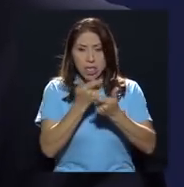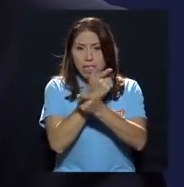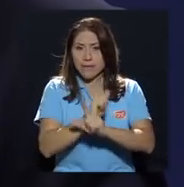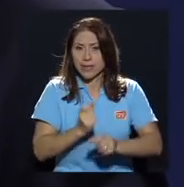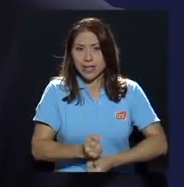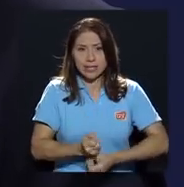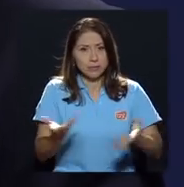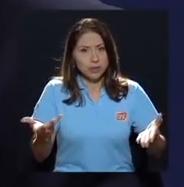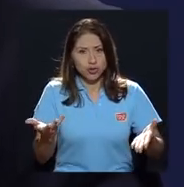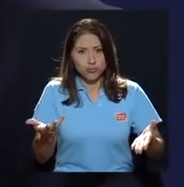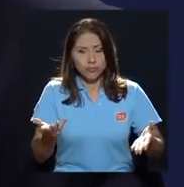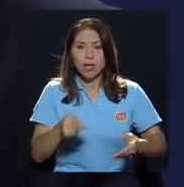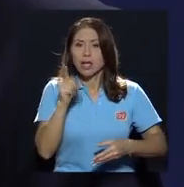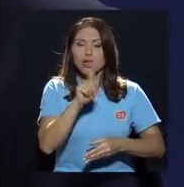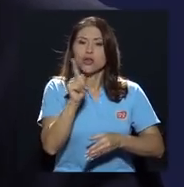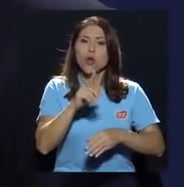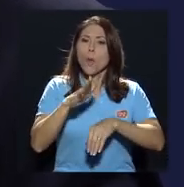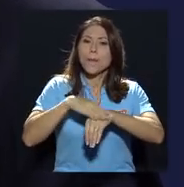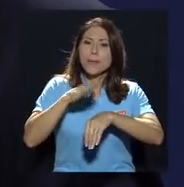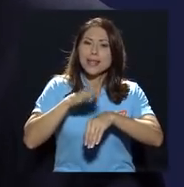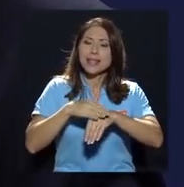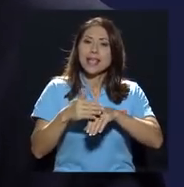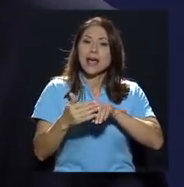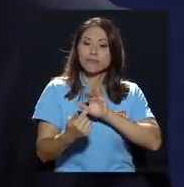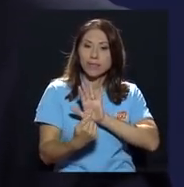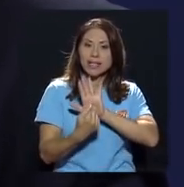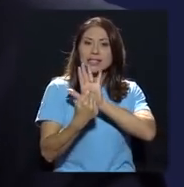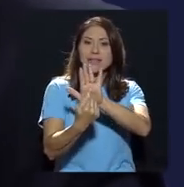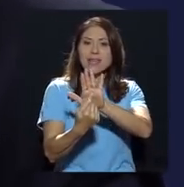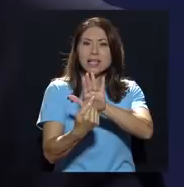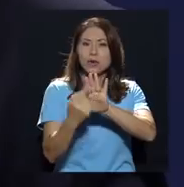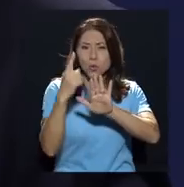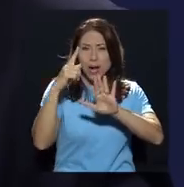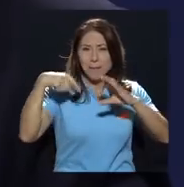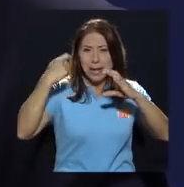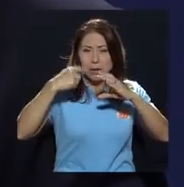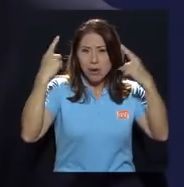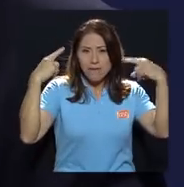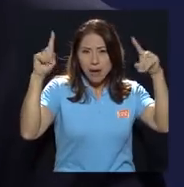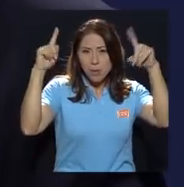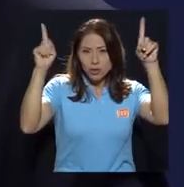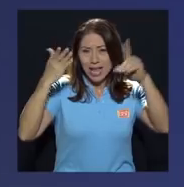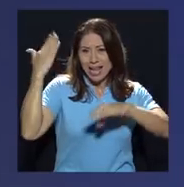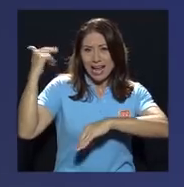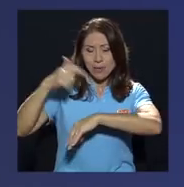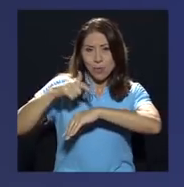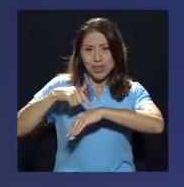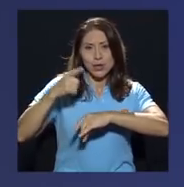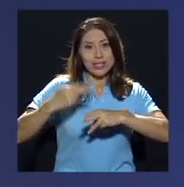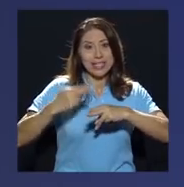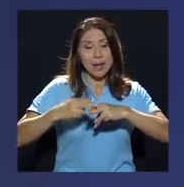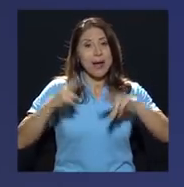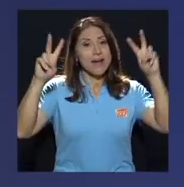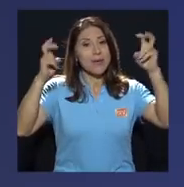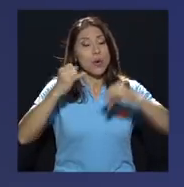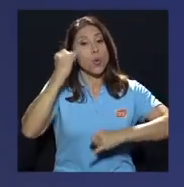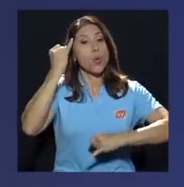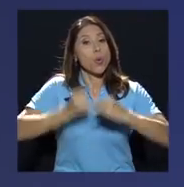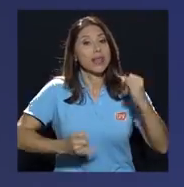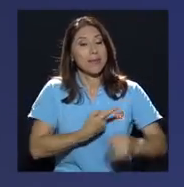de expresión ésta no permitiera escribir una famosa película en su momento la última tentación de cristo